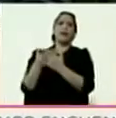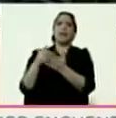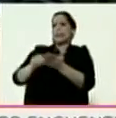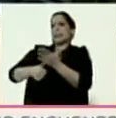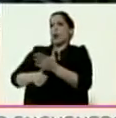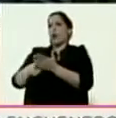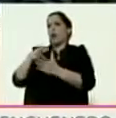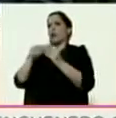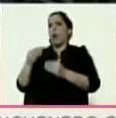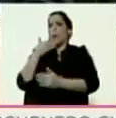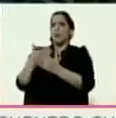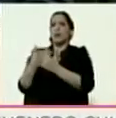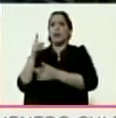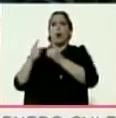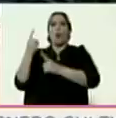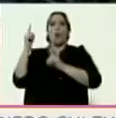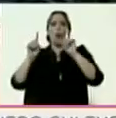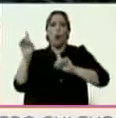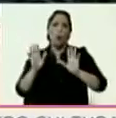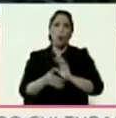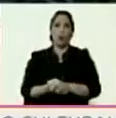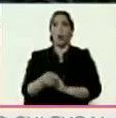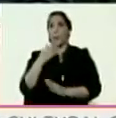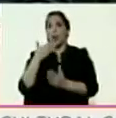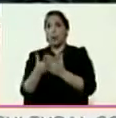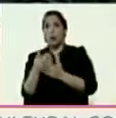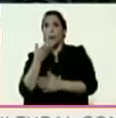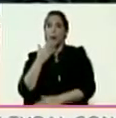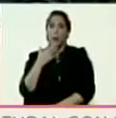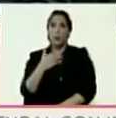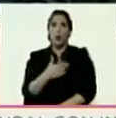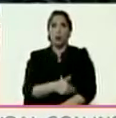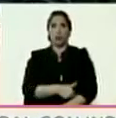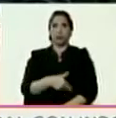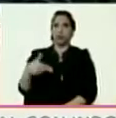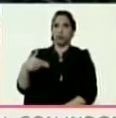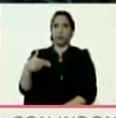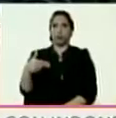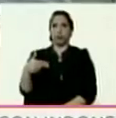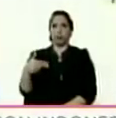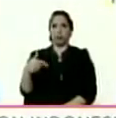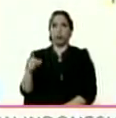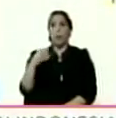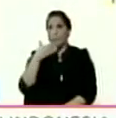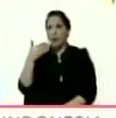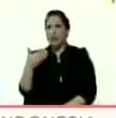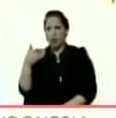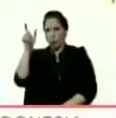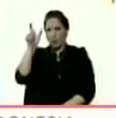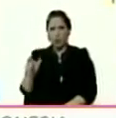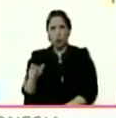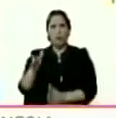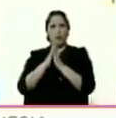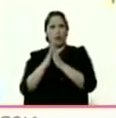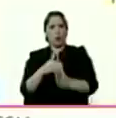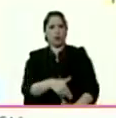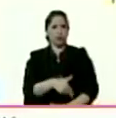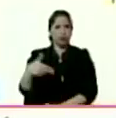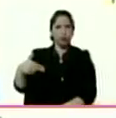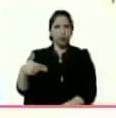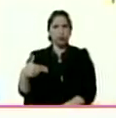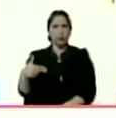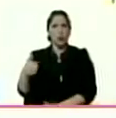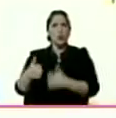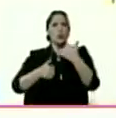haberle exigido a alias El Brother que por lo menos se quitara del cinto la pistola. ¿Qué seguridad